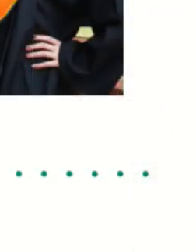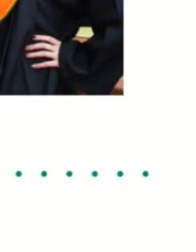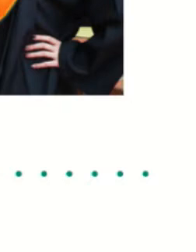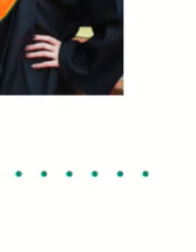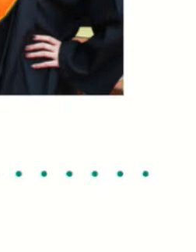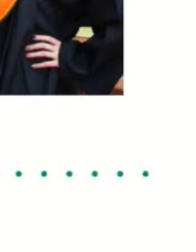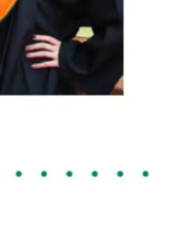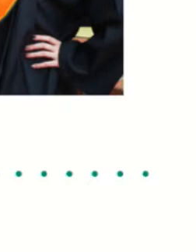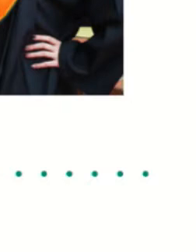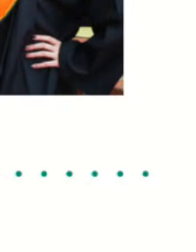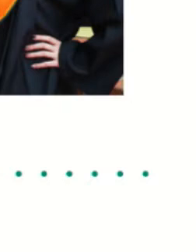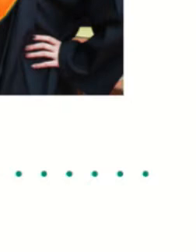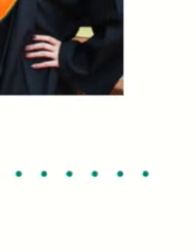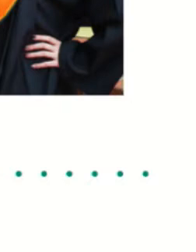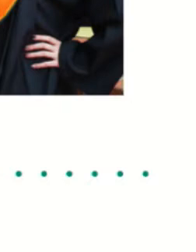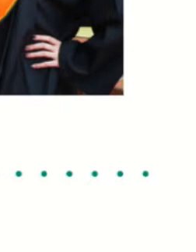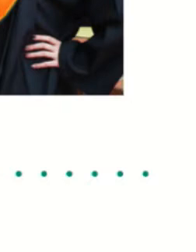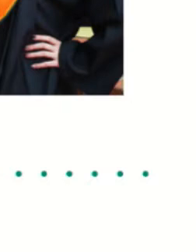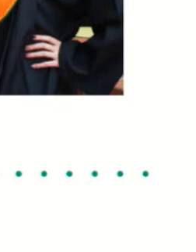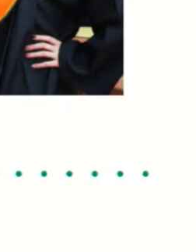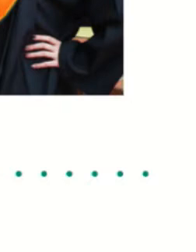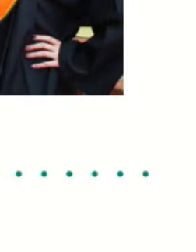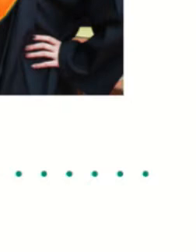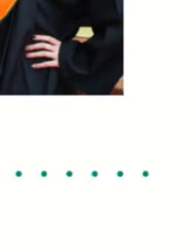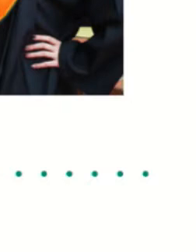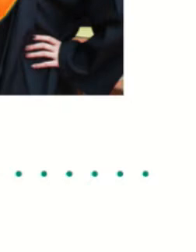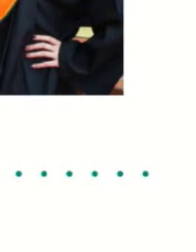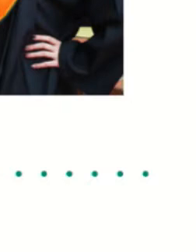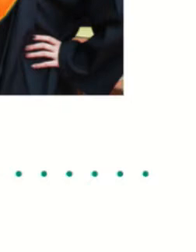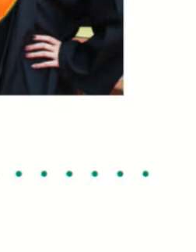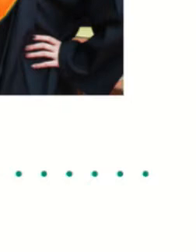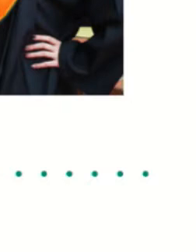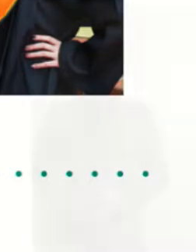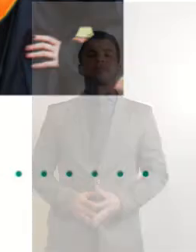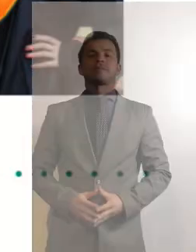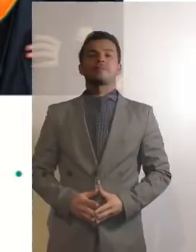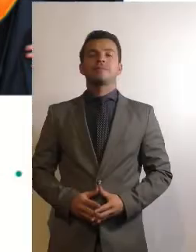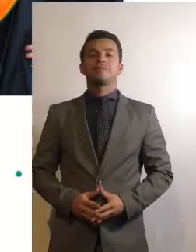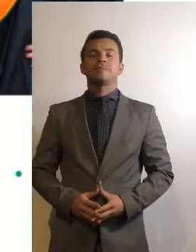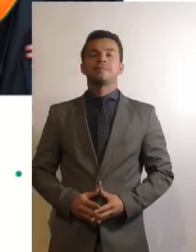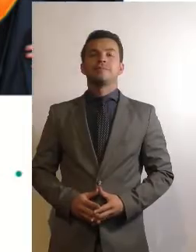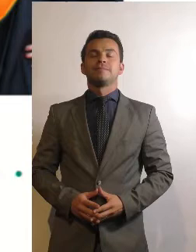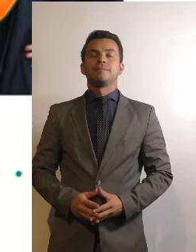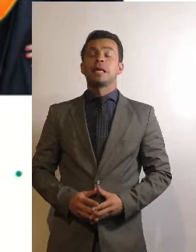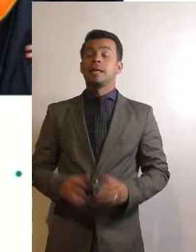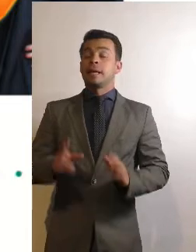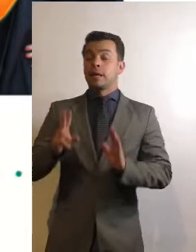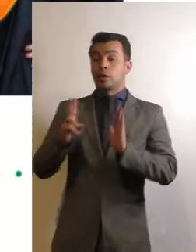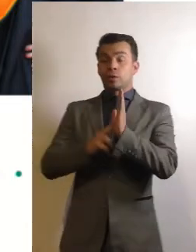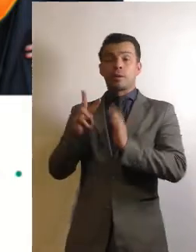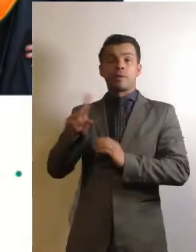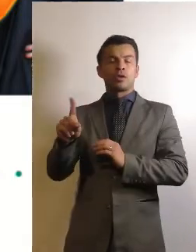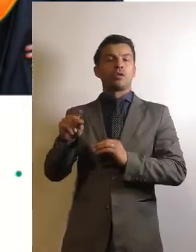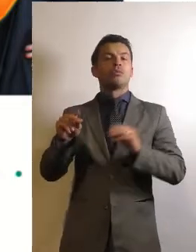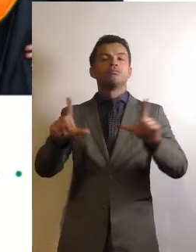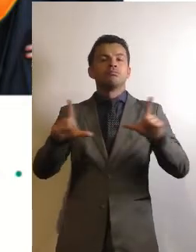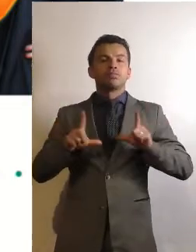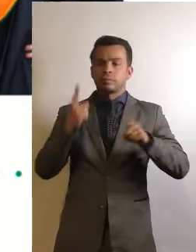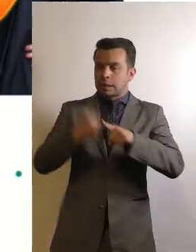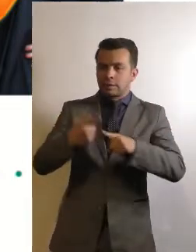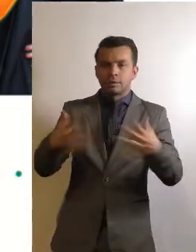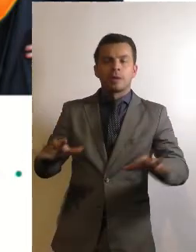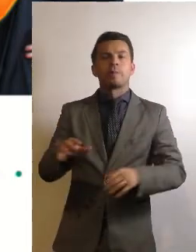Bueno, actualmente contamos con 38.456 egresados. Para el 2021 egresaron